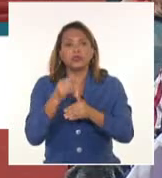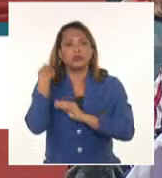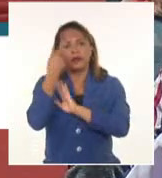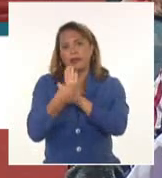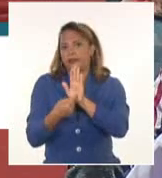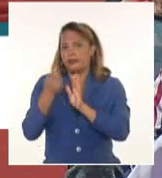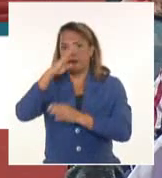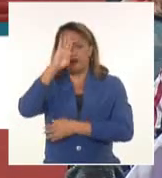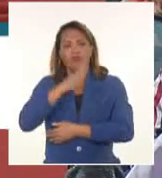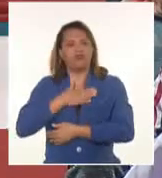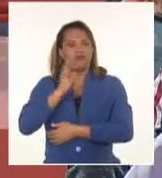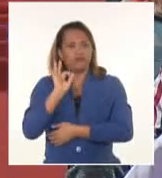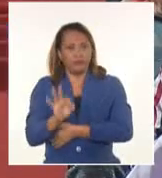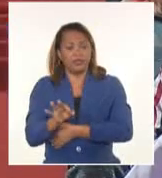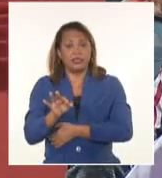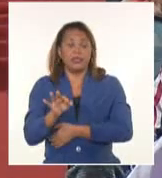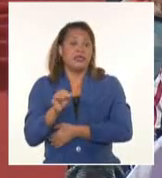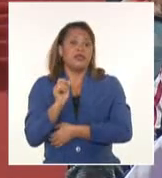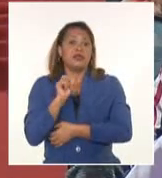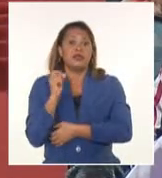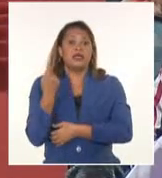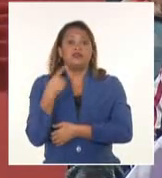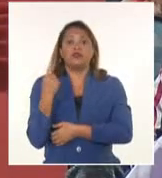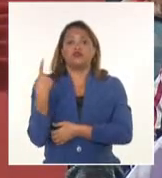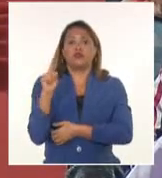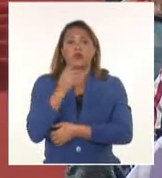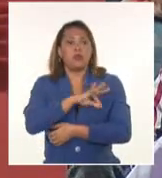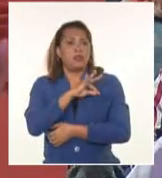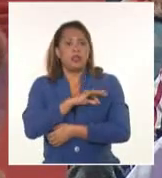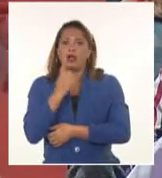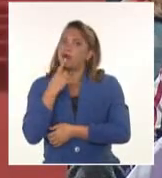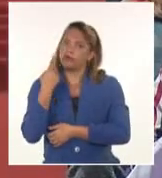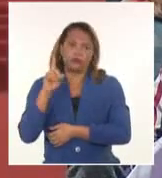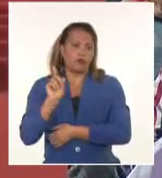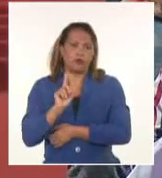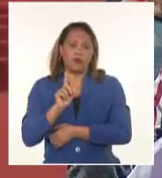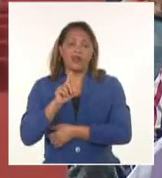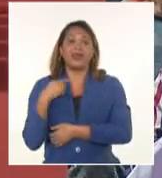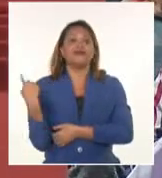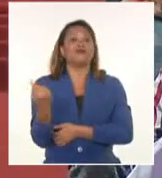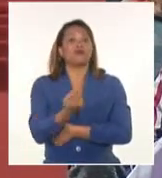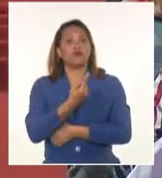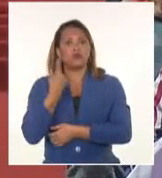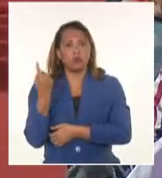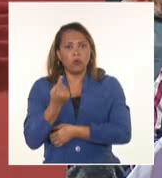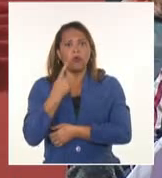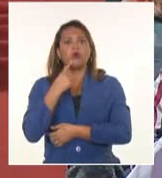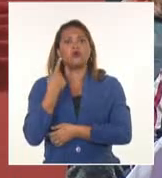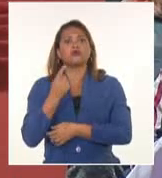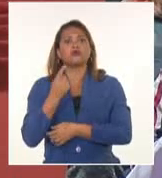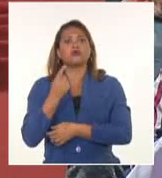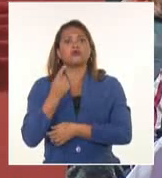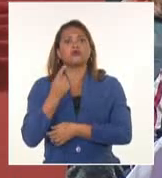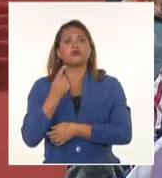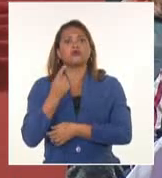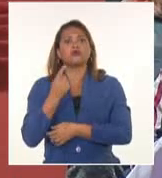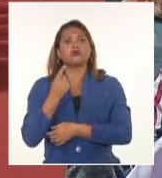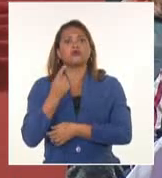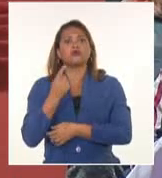sistema y que no es del delegado solo, que es de todos los factores y las fuerzas vivas que hay en cada.